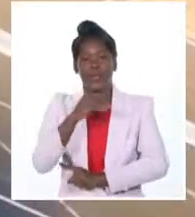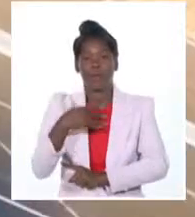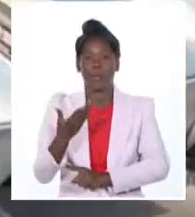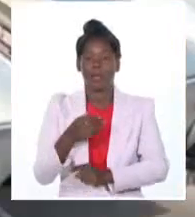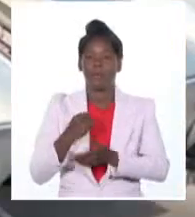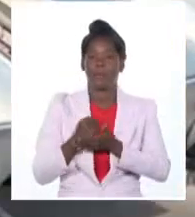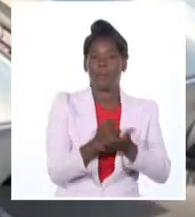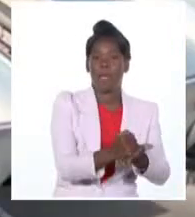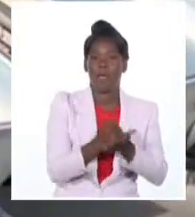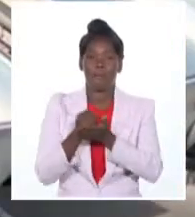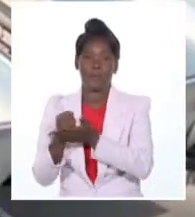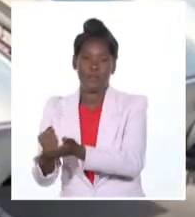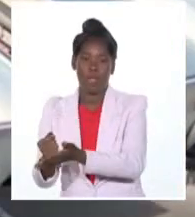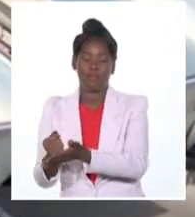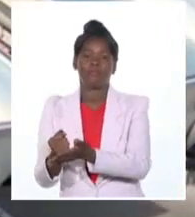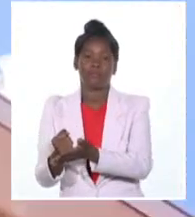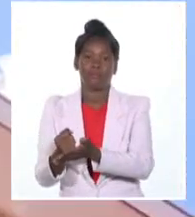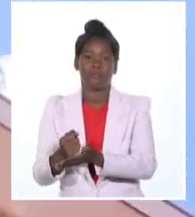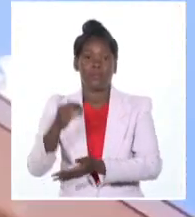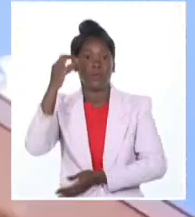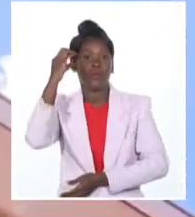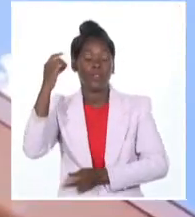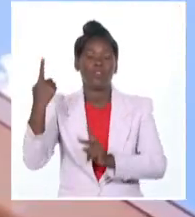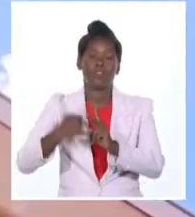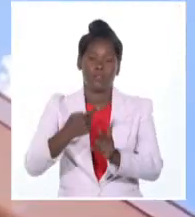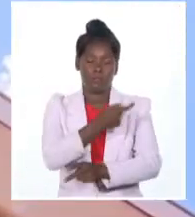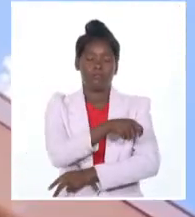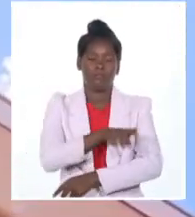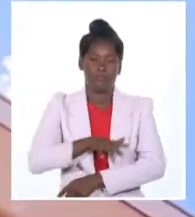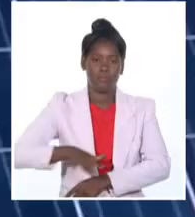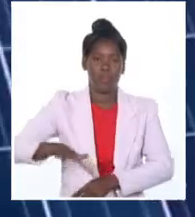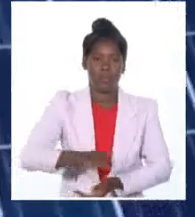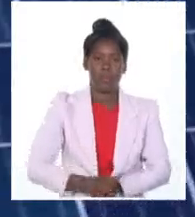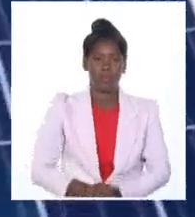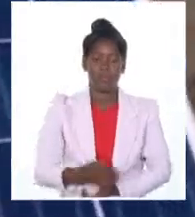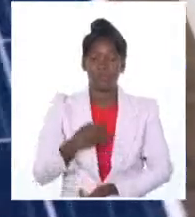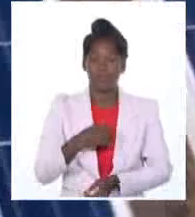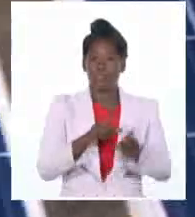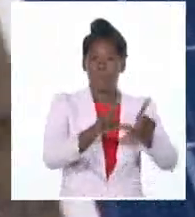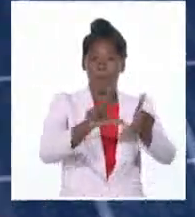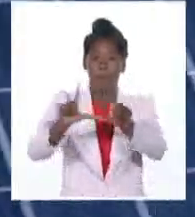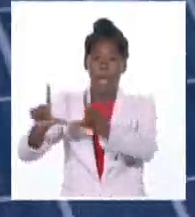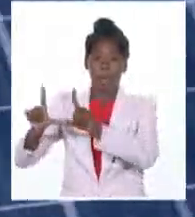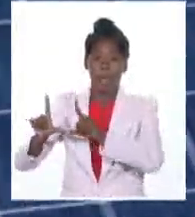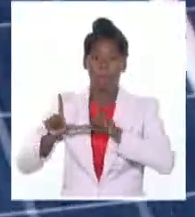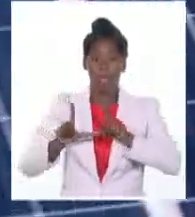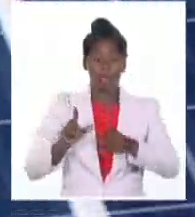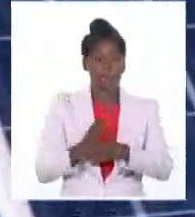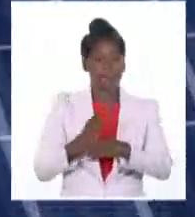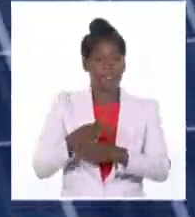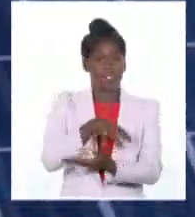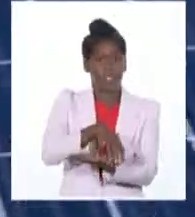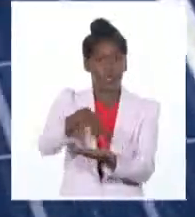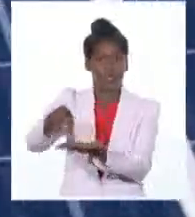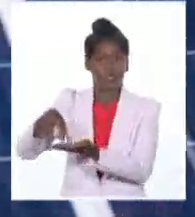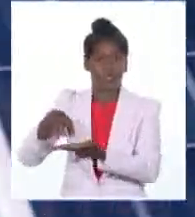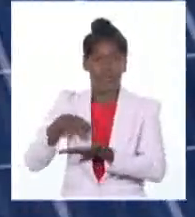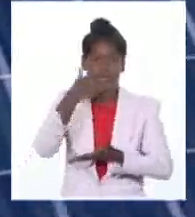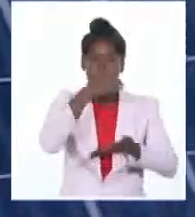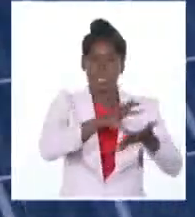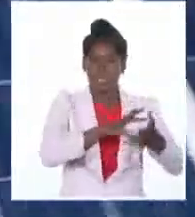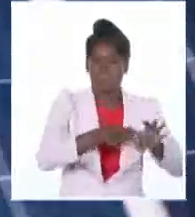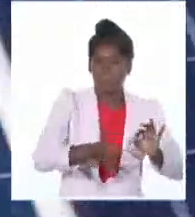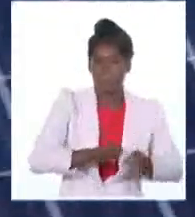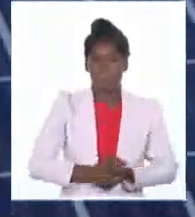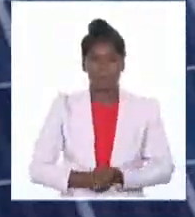generar 20 megawatts cada uno. Preparan también otros en asentamientos del municipio de Artemisa, Ciudad Industrial, Mango Dulce